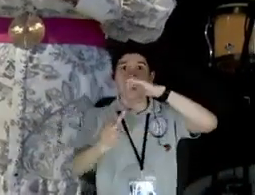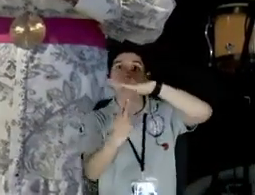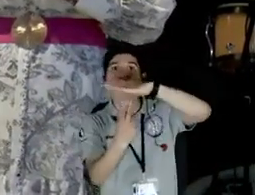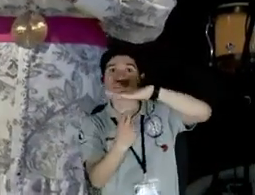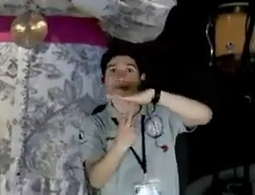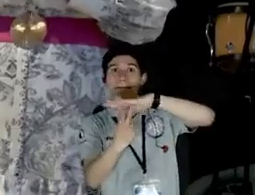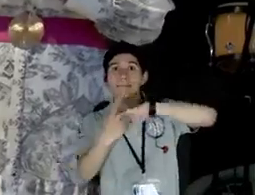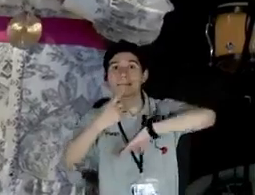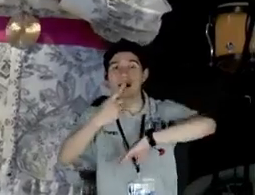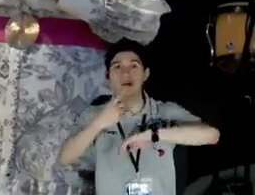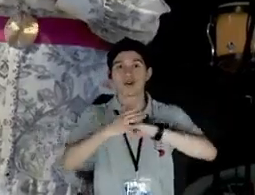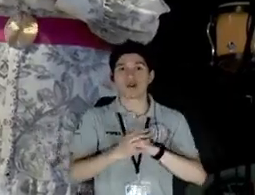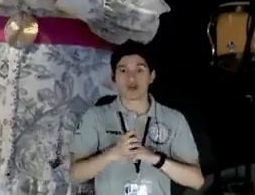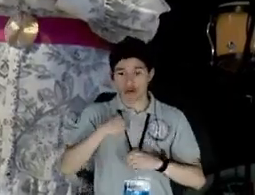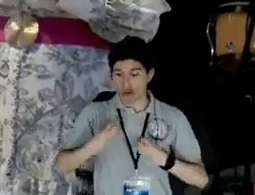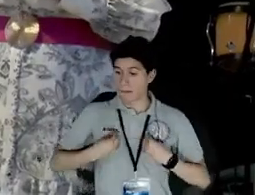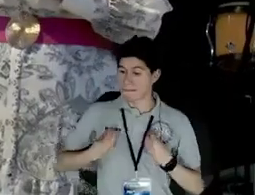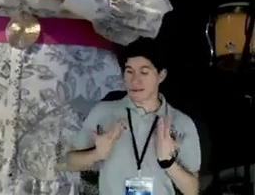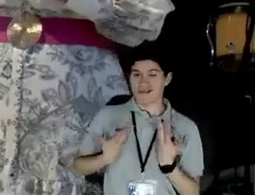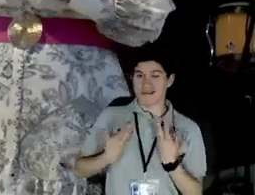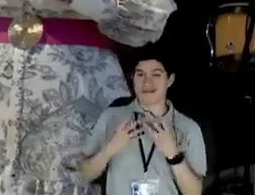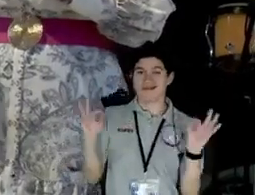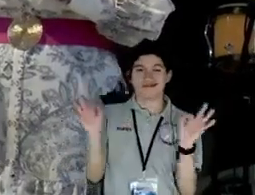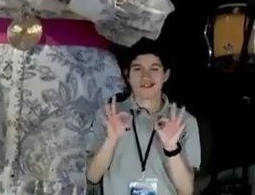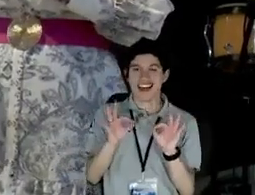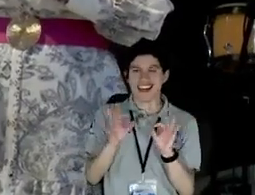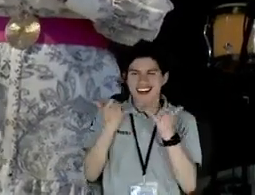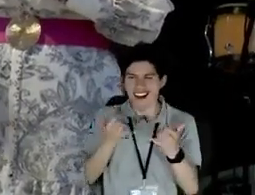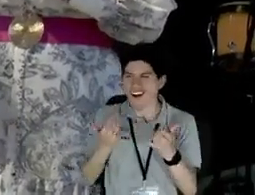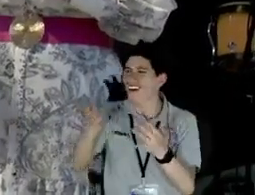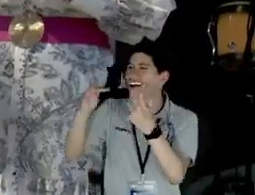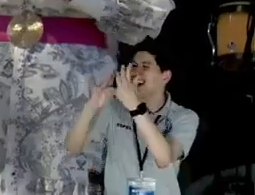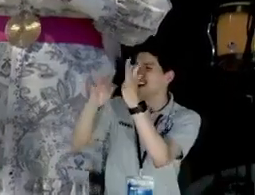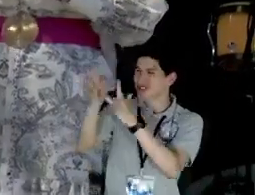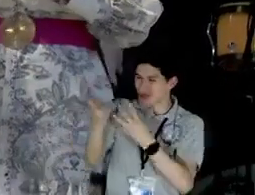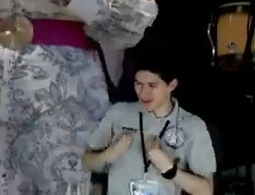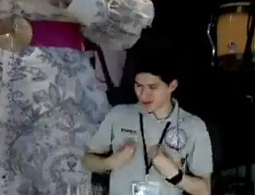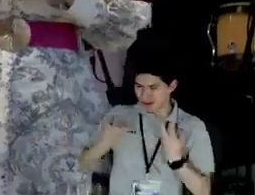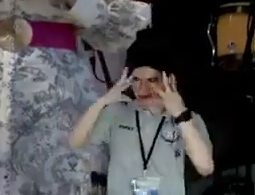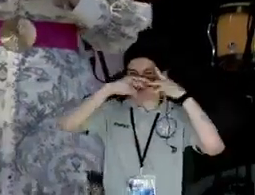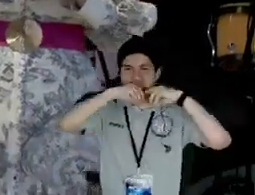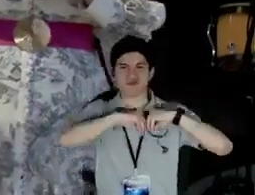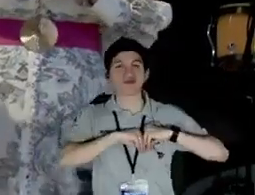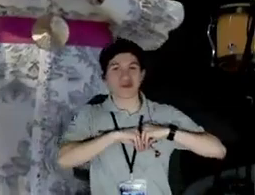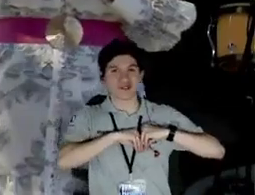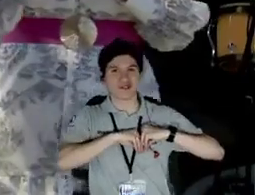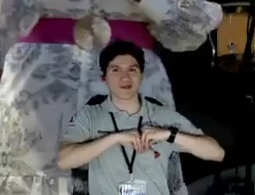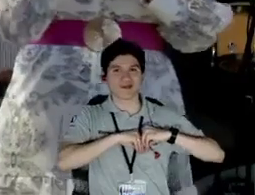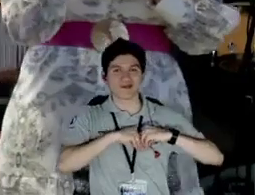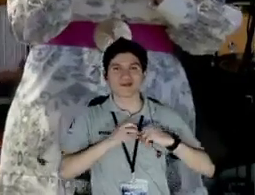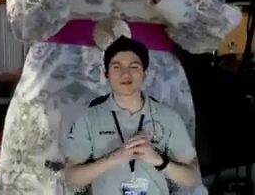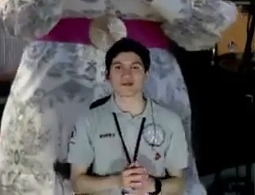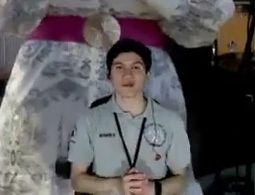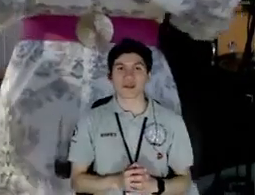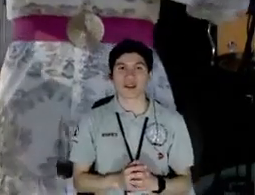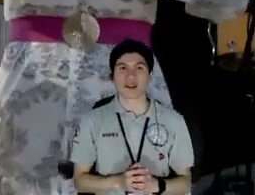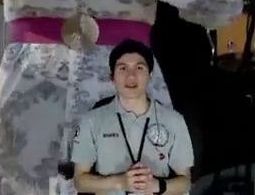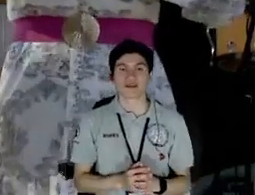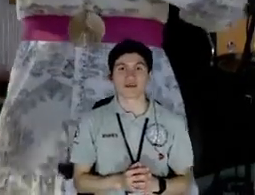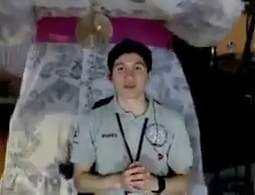yo, mas Cristo vive dentro de mí. Y eso es lo que hace que tú y yo nos movamos,